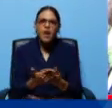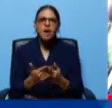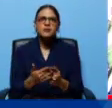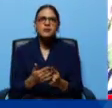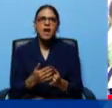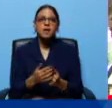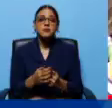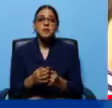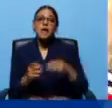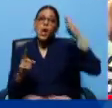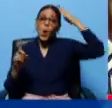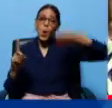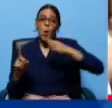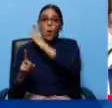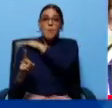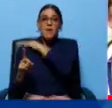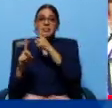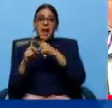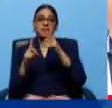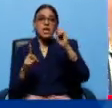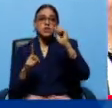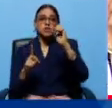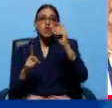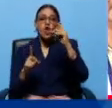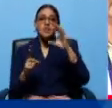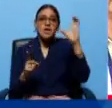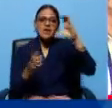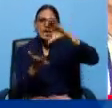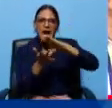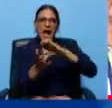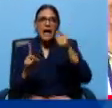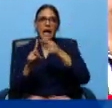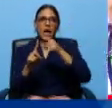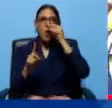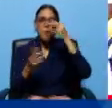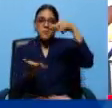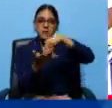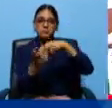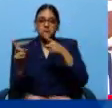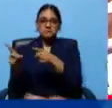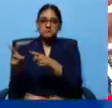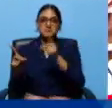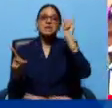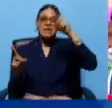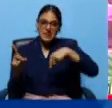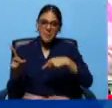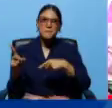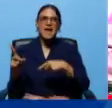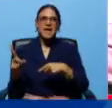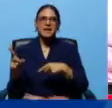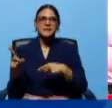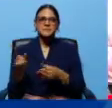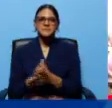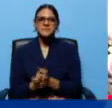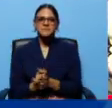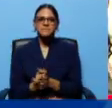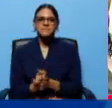El comandante de la SODI Caracas, Dilio Guillermo Rodríguez Díaz.